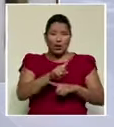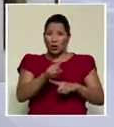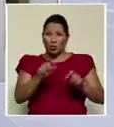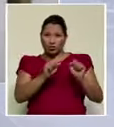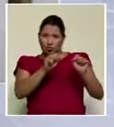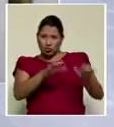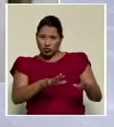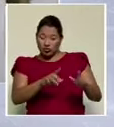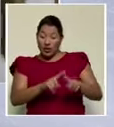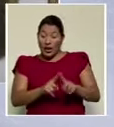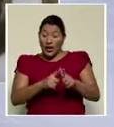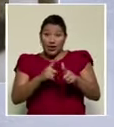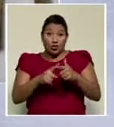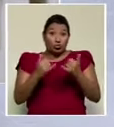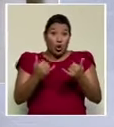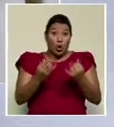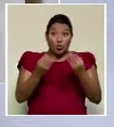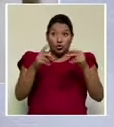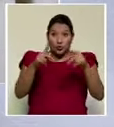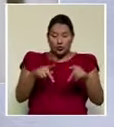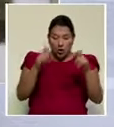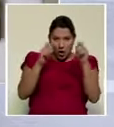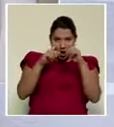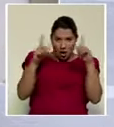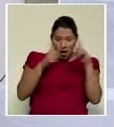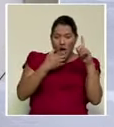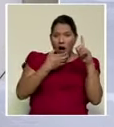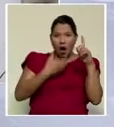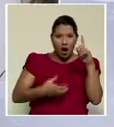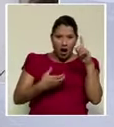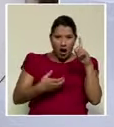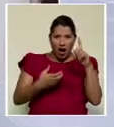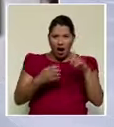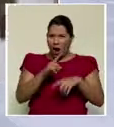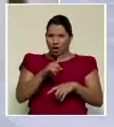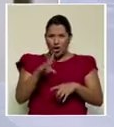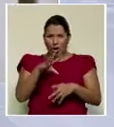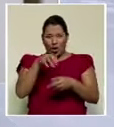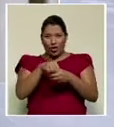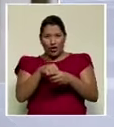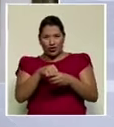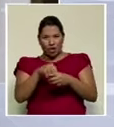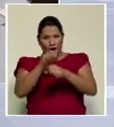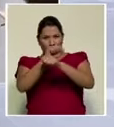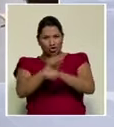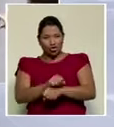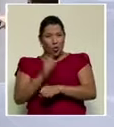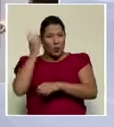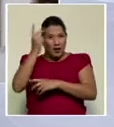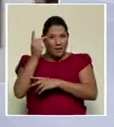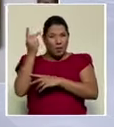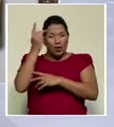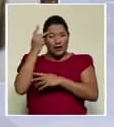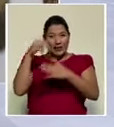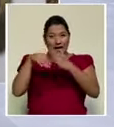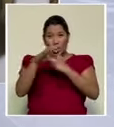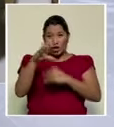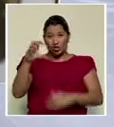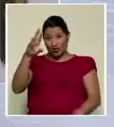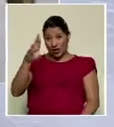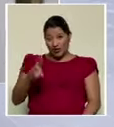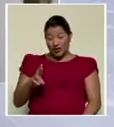todo el mundo sorprendido, boquiabierto, ¿verdad? No es parte de la cultura política y del ejercicio de lo público en Costa Rica